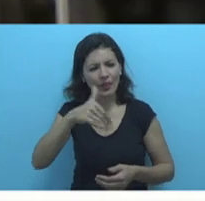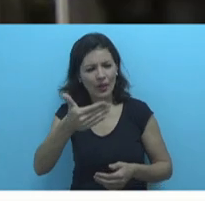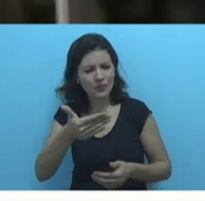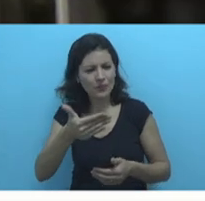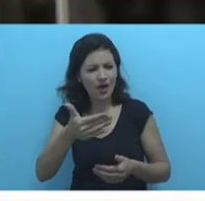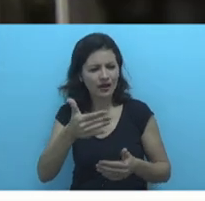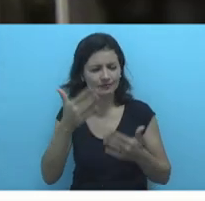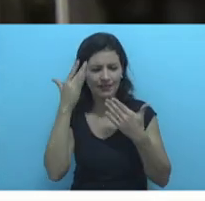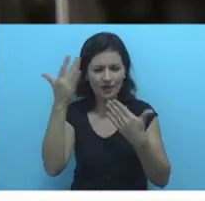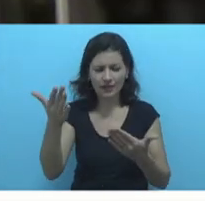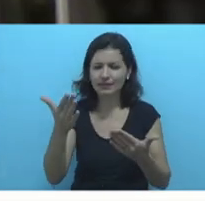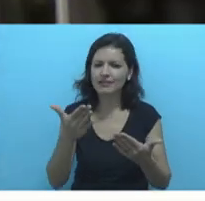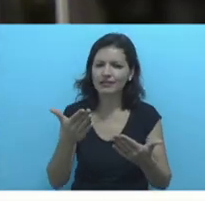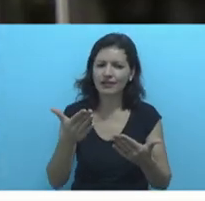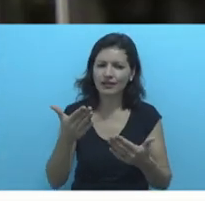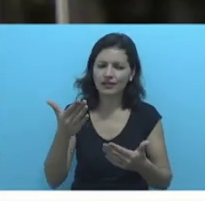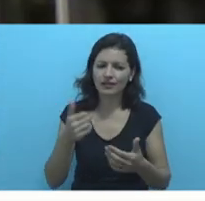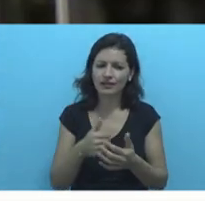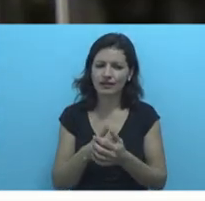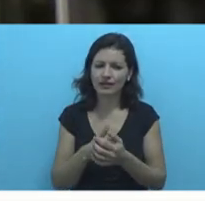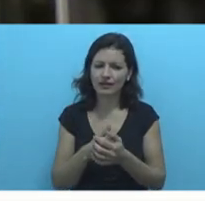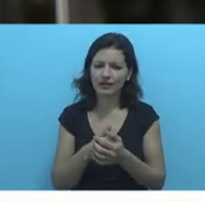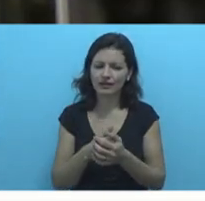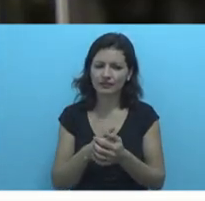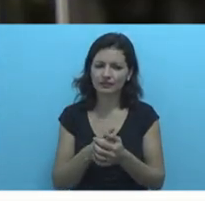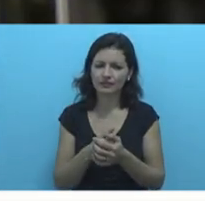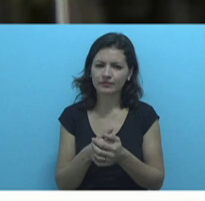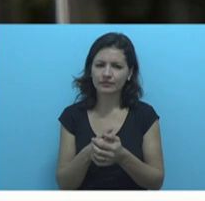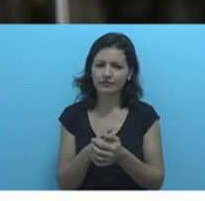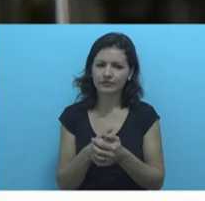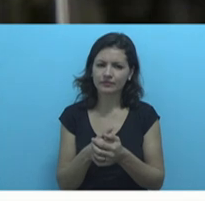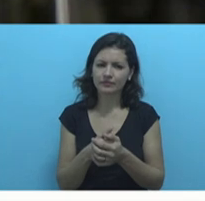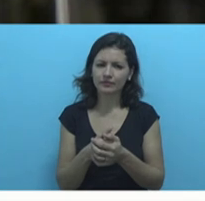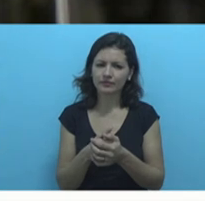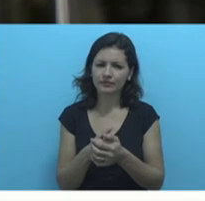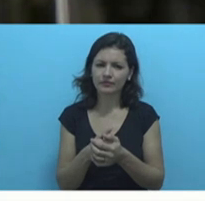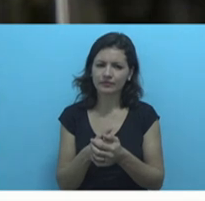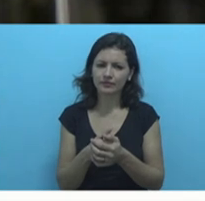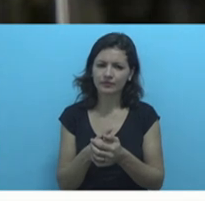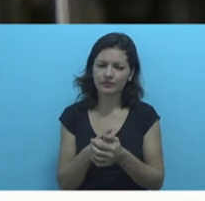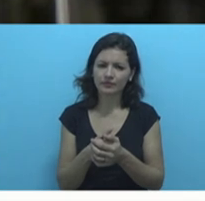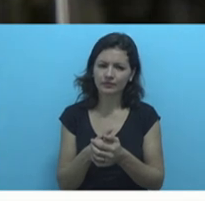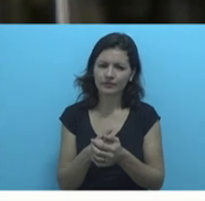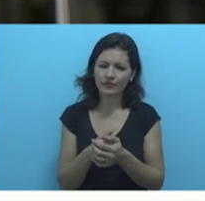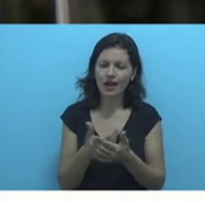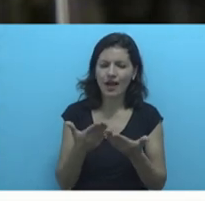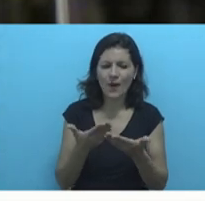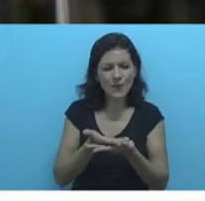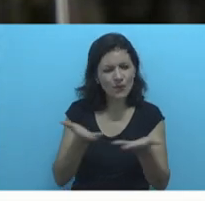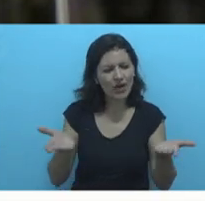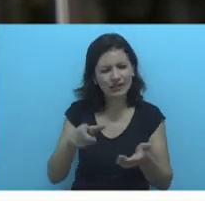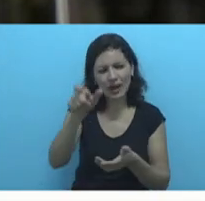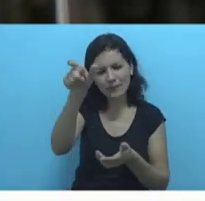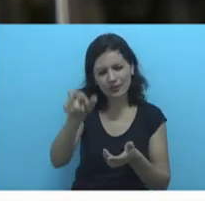en su despedida porque no fue posible en la pandemia un velorio, se ve quién fue la persona en vida, y en